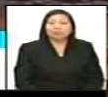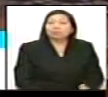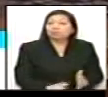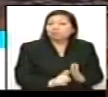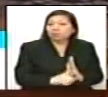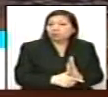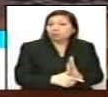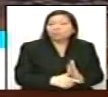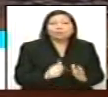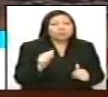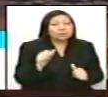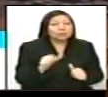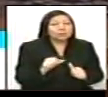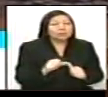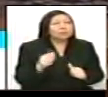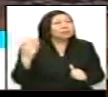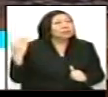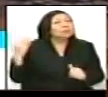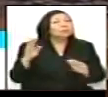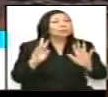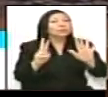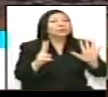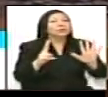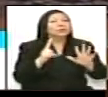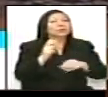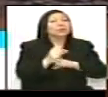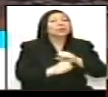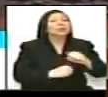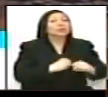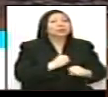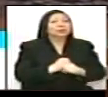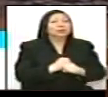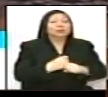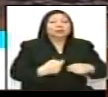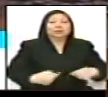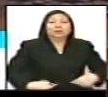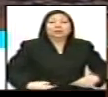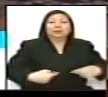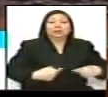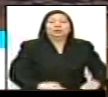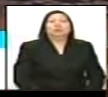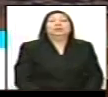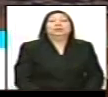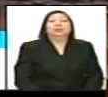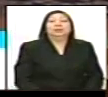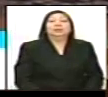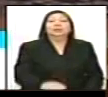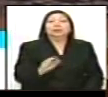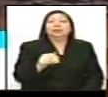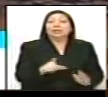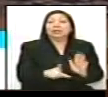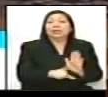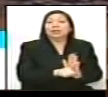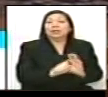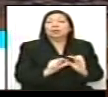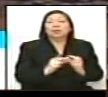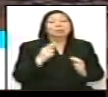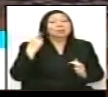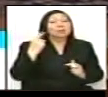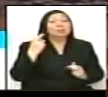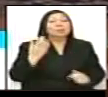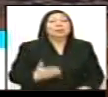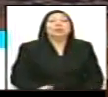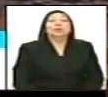Luego recuerdo hace 17 años en el debate de la que entonces era llamada Ley de Partidos